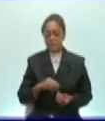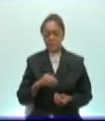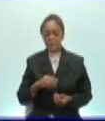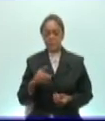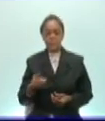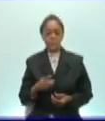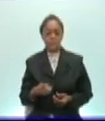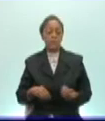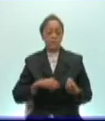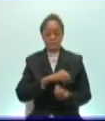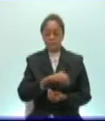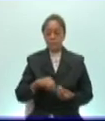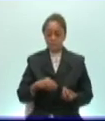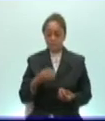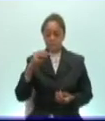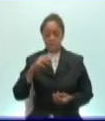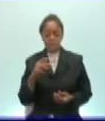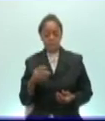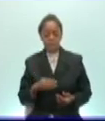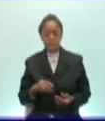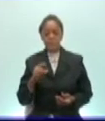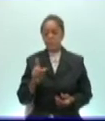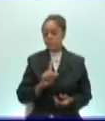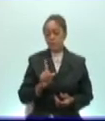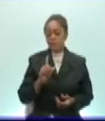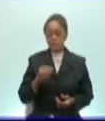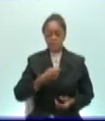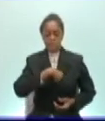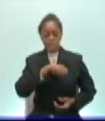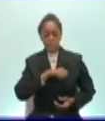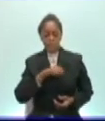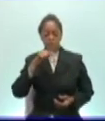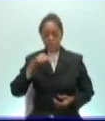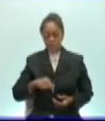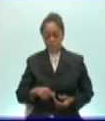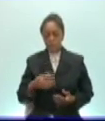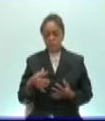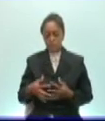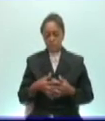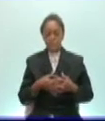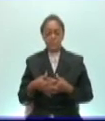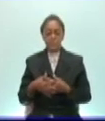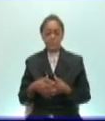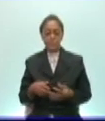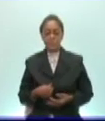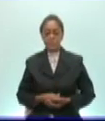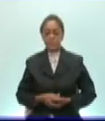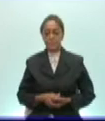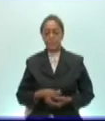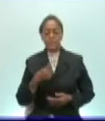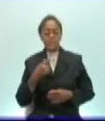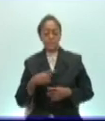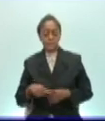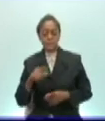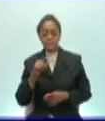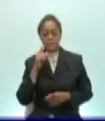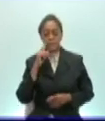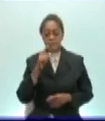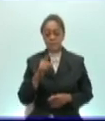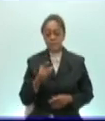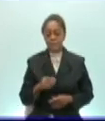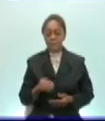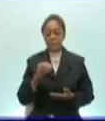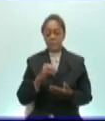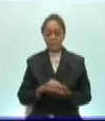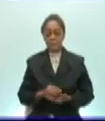lo que nos cambió fue de metrópoli. Dejamos de ser de España para convertirnos en propiedad de los Estados Unidos. Y otros elementos que están ahí, pero creo que ahí radica